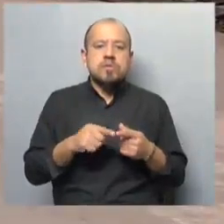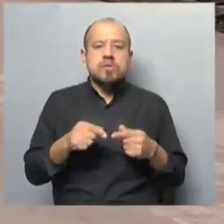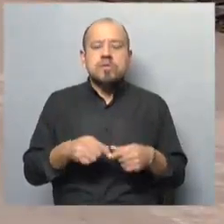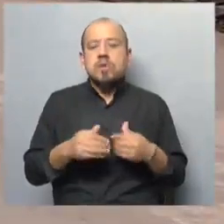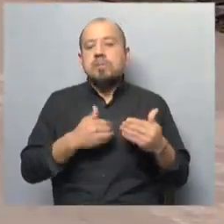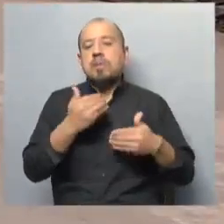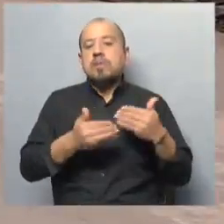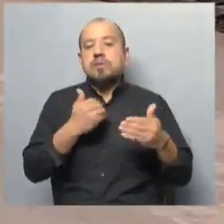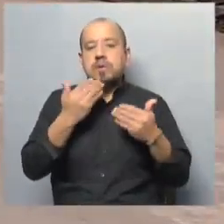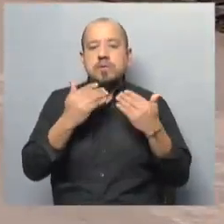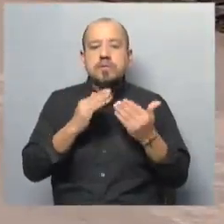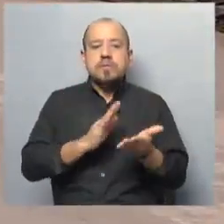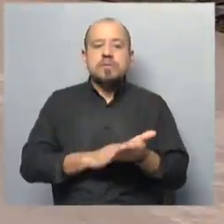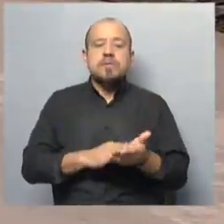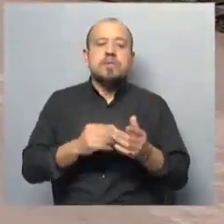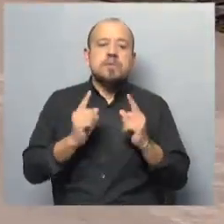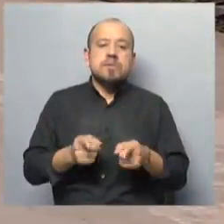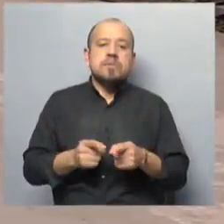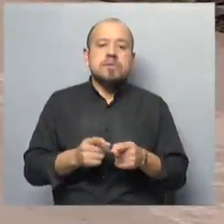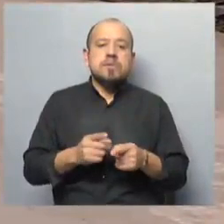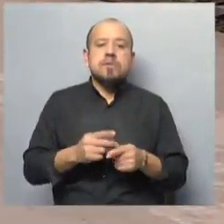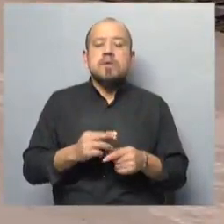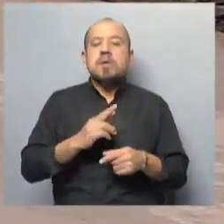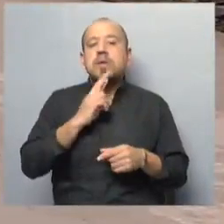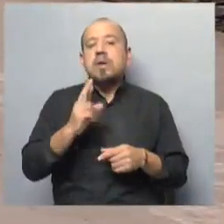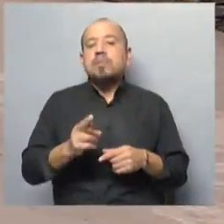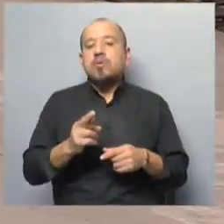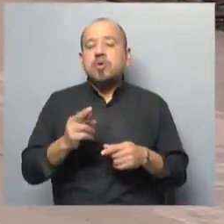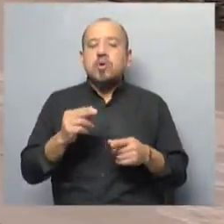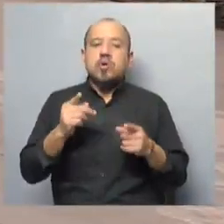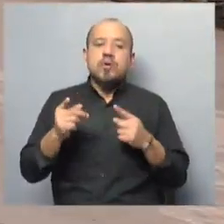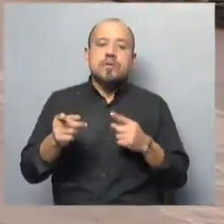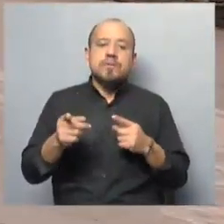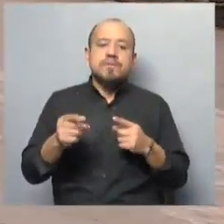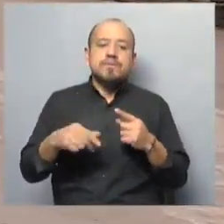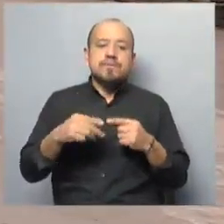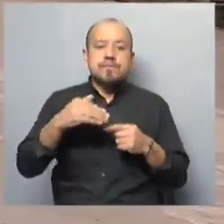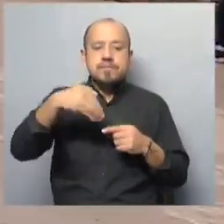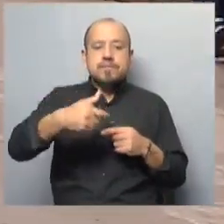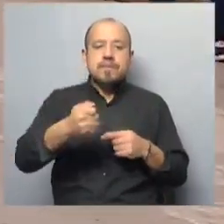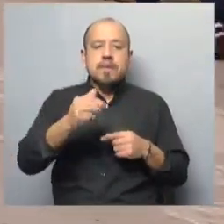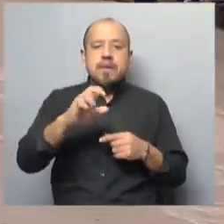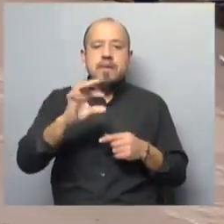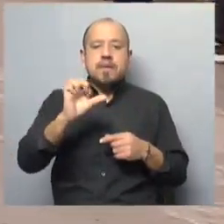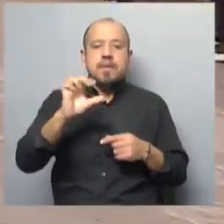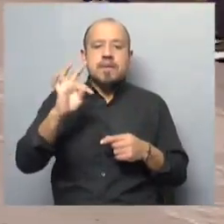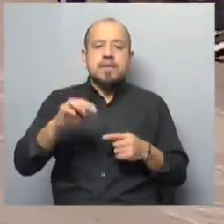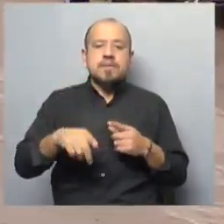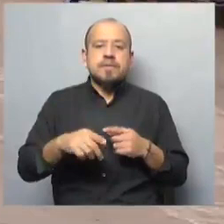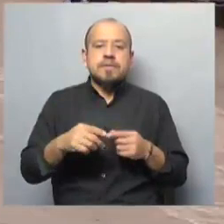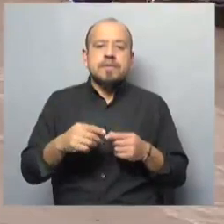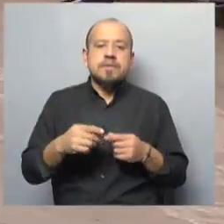extenso en el informe central. También contestó la calle Pou sobre el caso Marcet y el